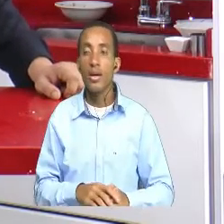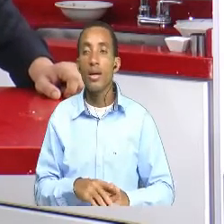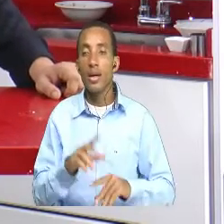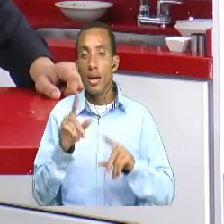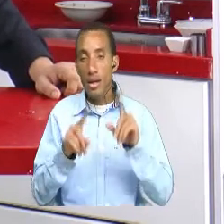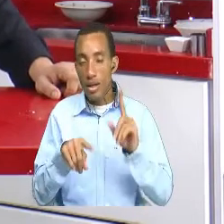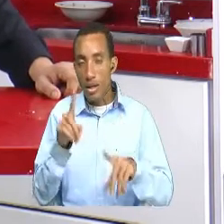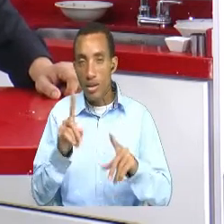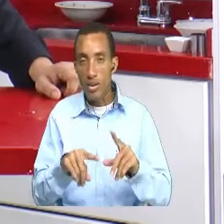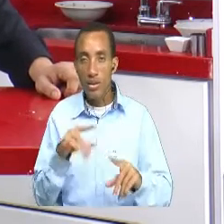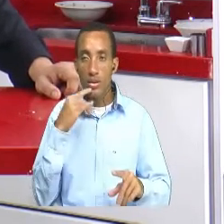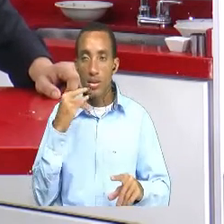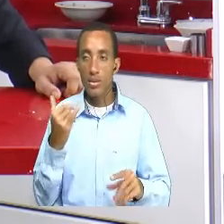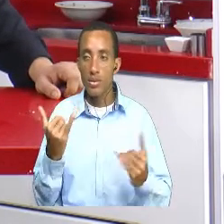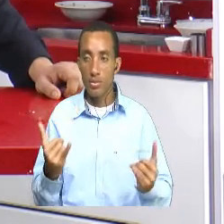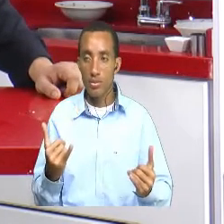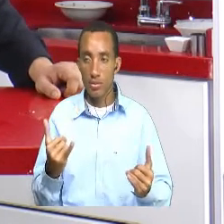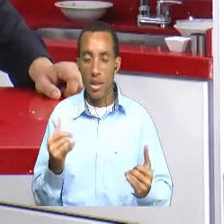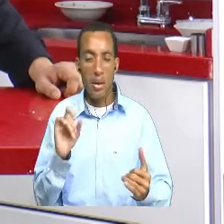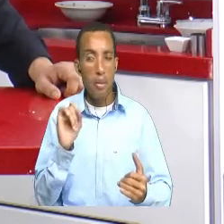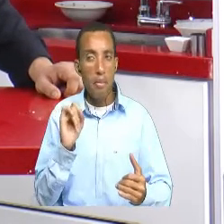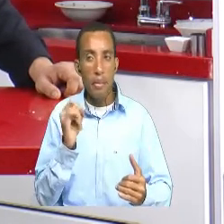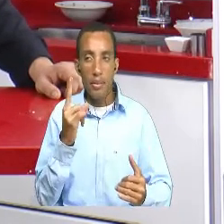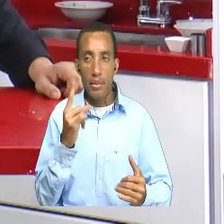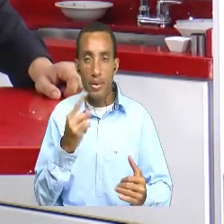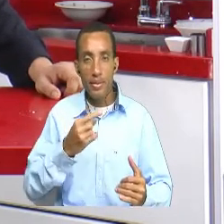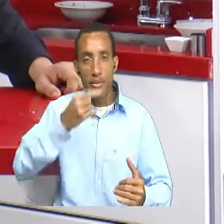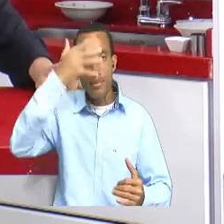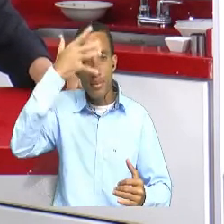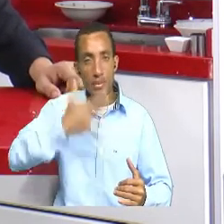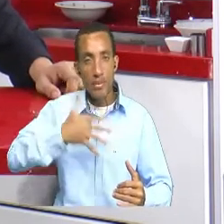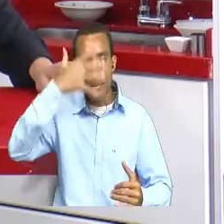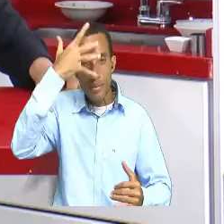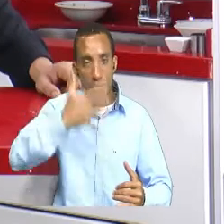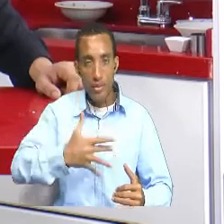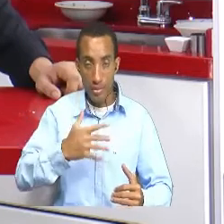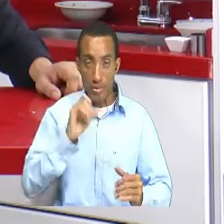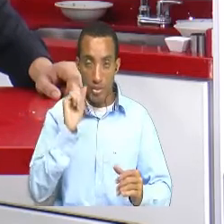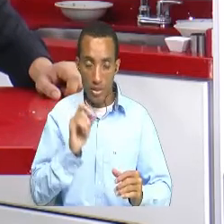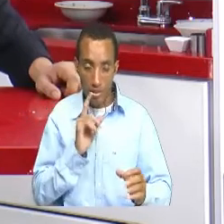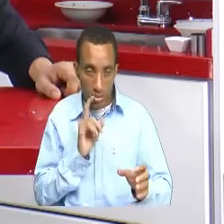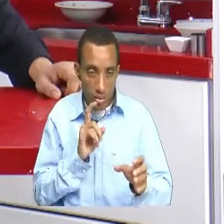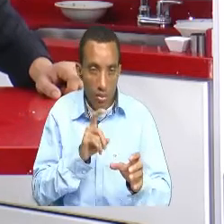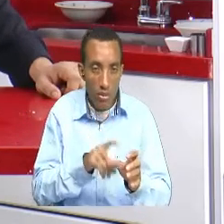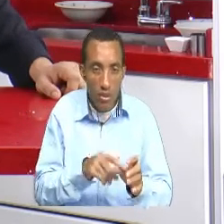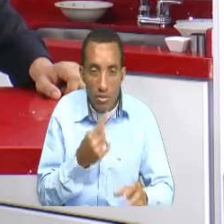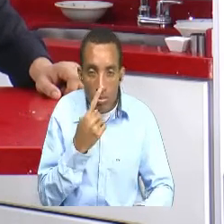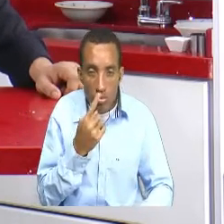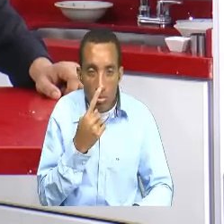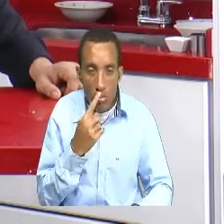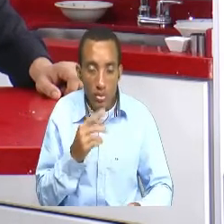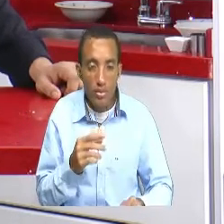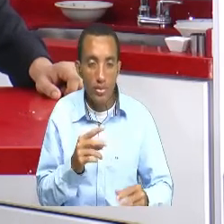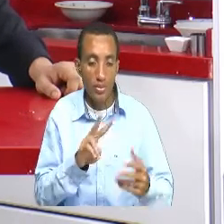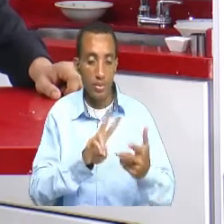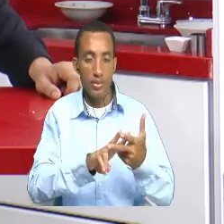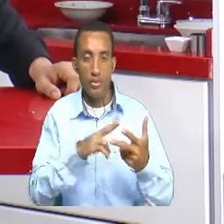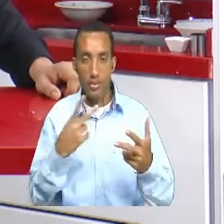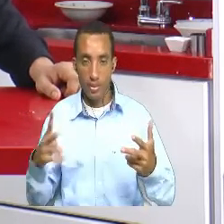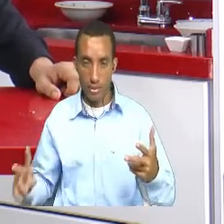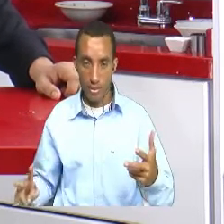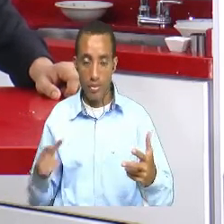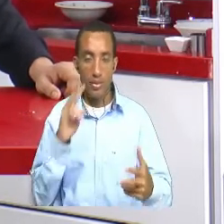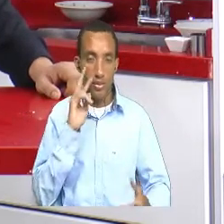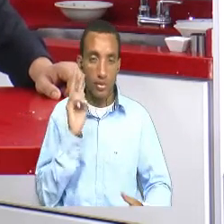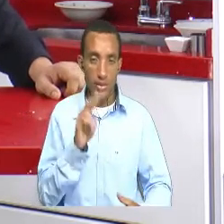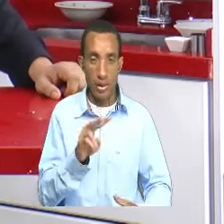elementos para que en el día de hoy la primera que a través de nuestra fanpage de facebook a pedir de boca vaya y escriba pastas yo veo